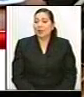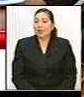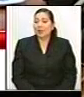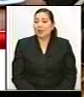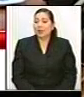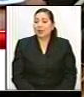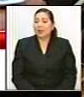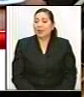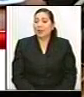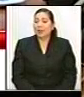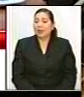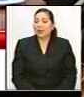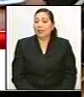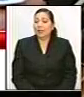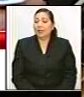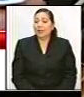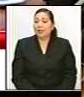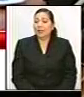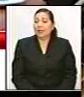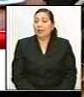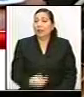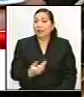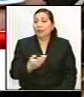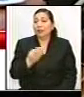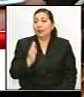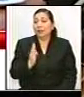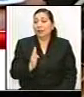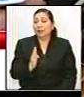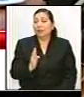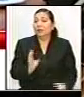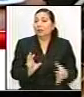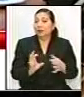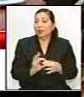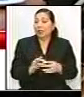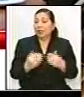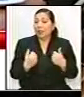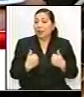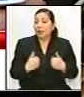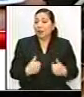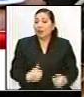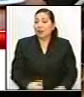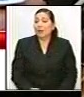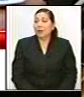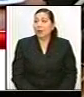Entonces se andó. Y gracias a Dios tenía un socio que era abogado.